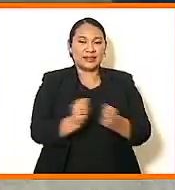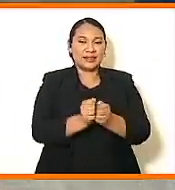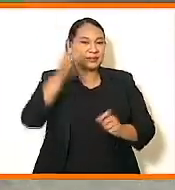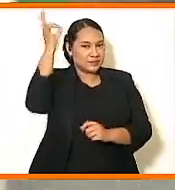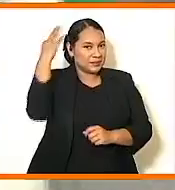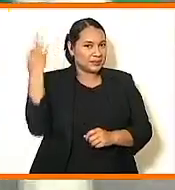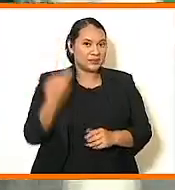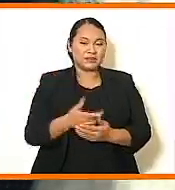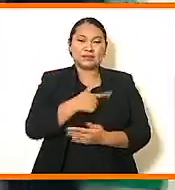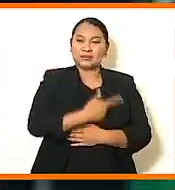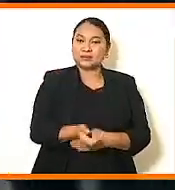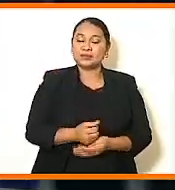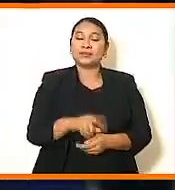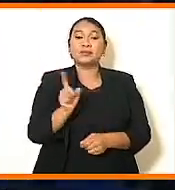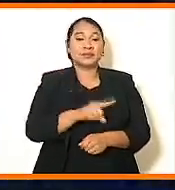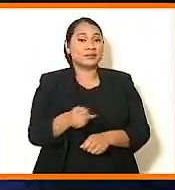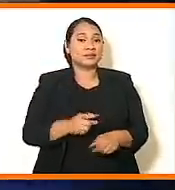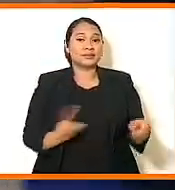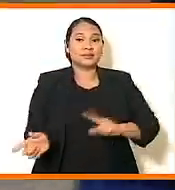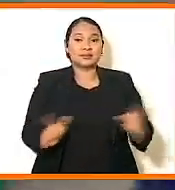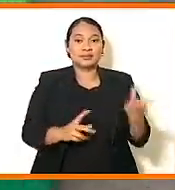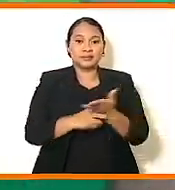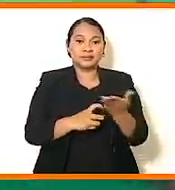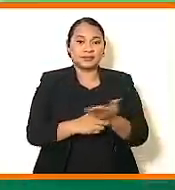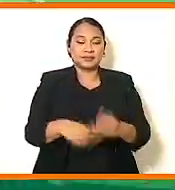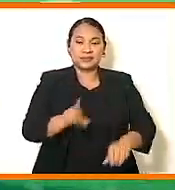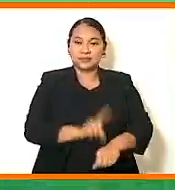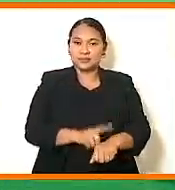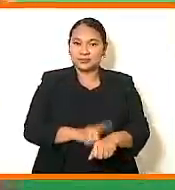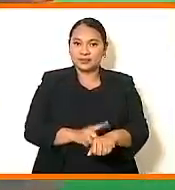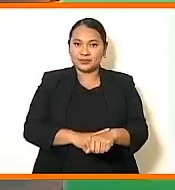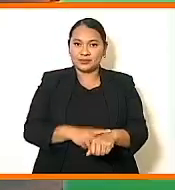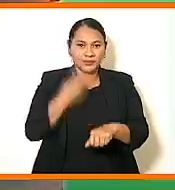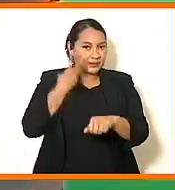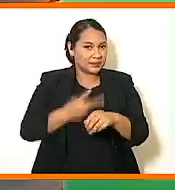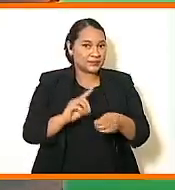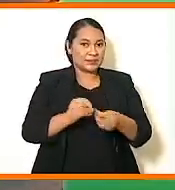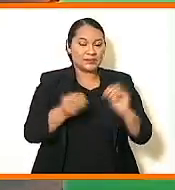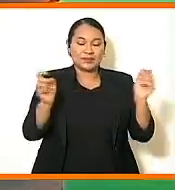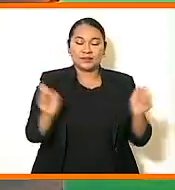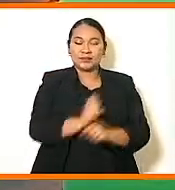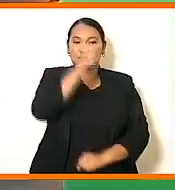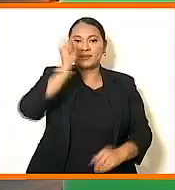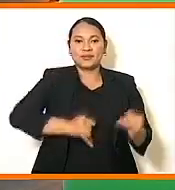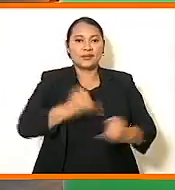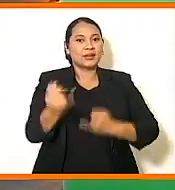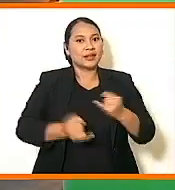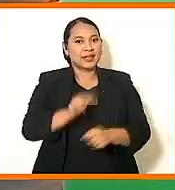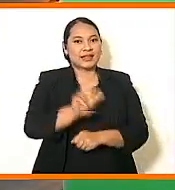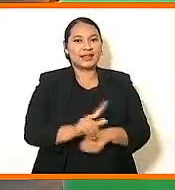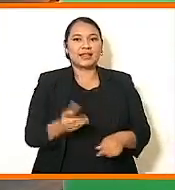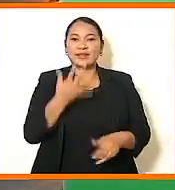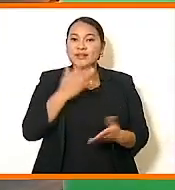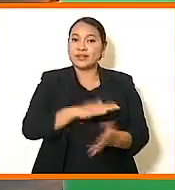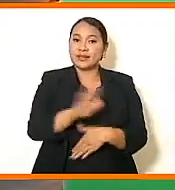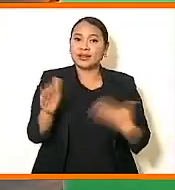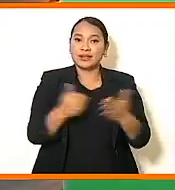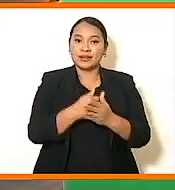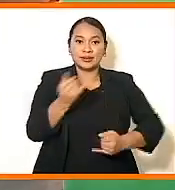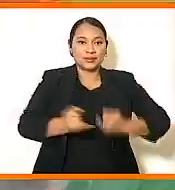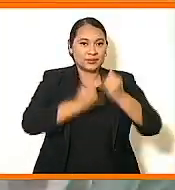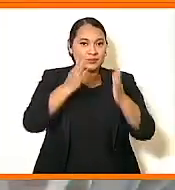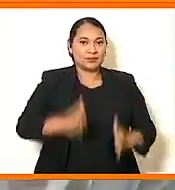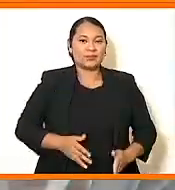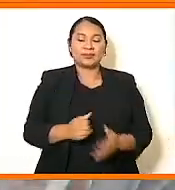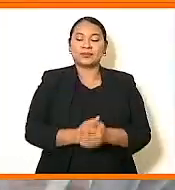que tengan su boletito naranja en mano porque se llegó el momento de conocer el número favorecido para Juga 3. Te deseo muchísima suerte, querido jugador. Tu